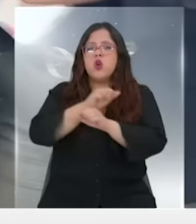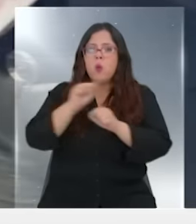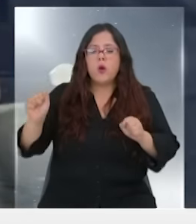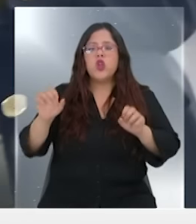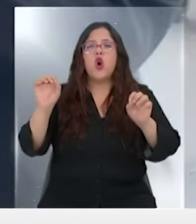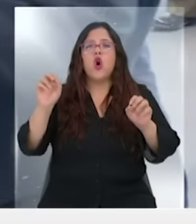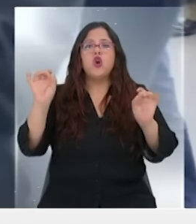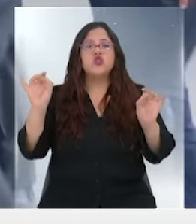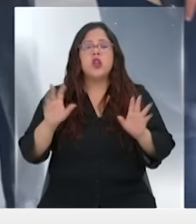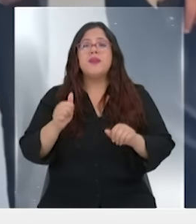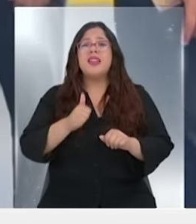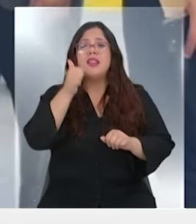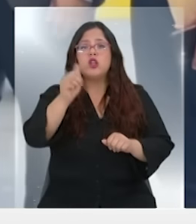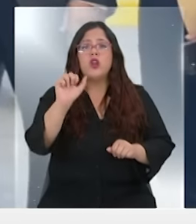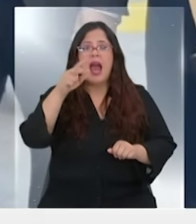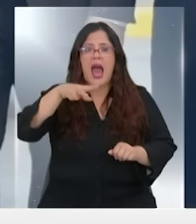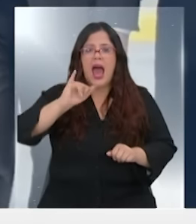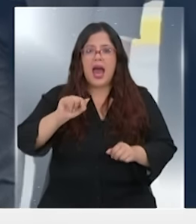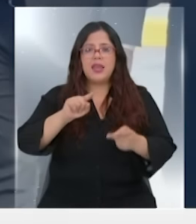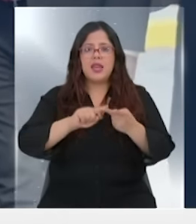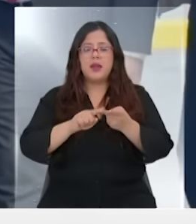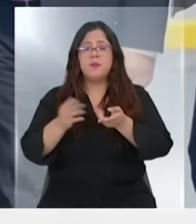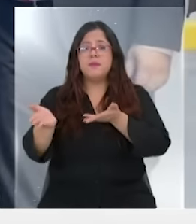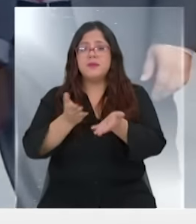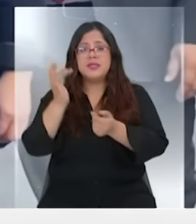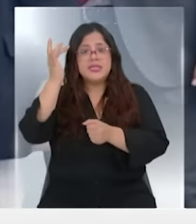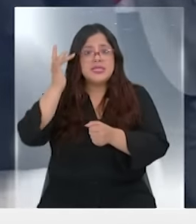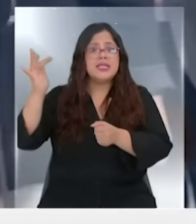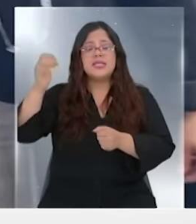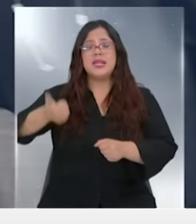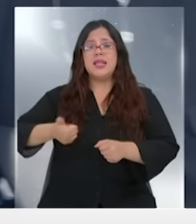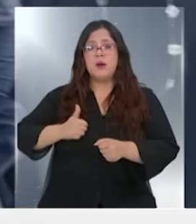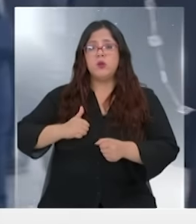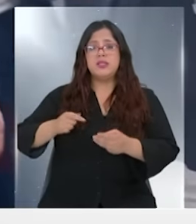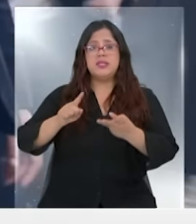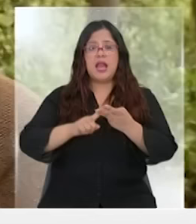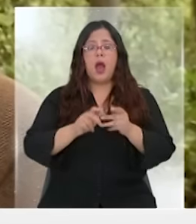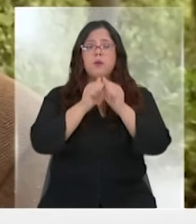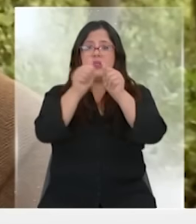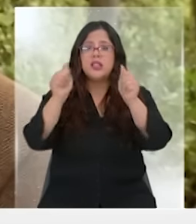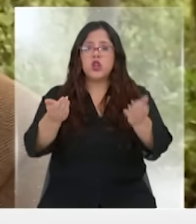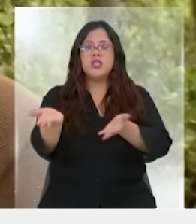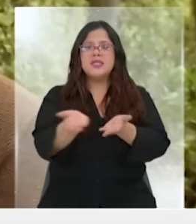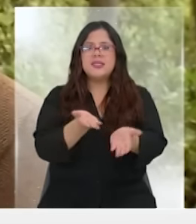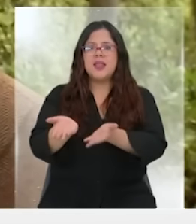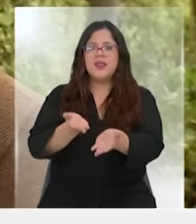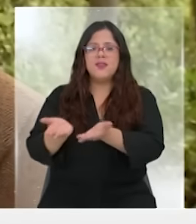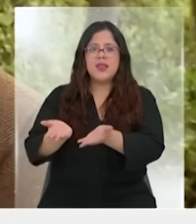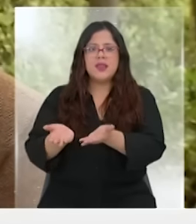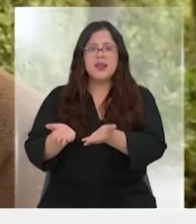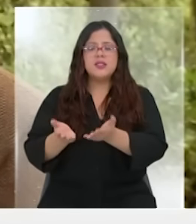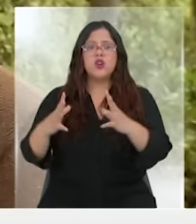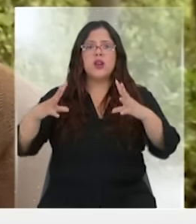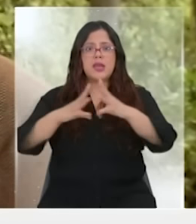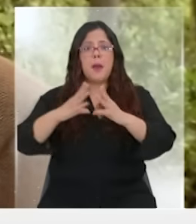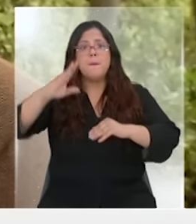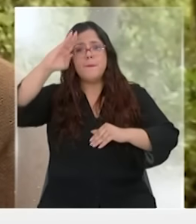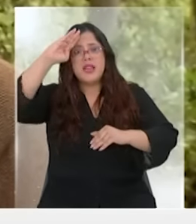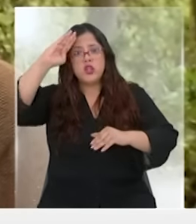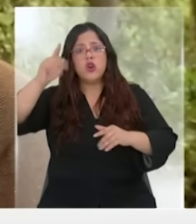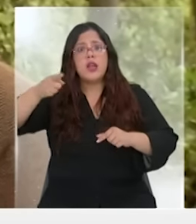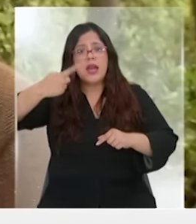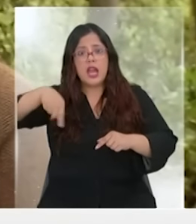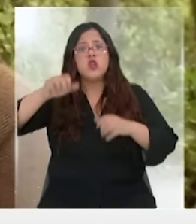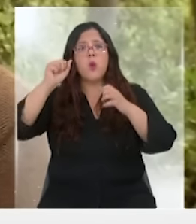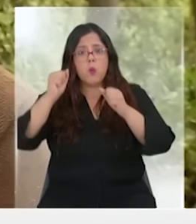director de la ANI, el director del Servicio de Inteligencia de la Policía, los directores de los servicios militares, los que